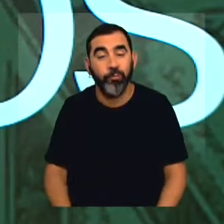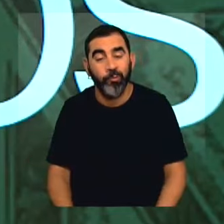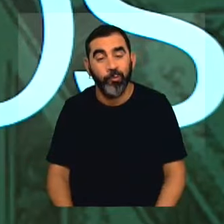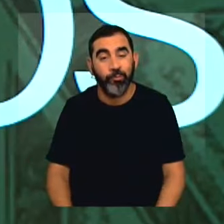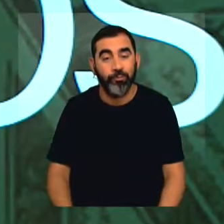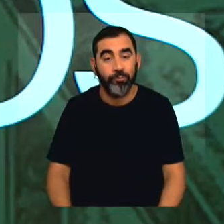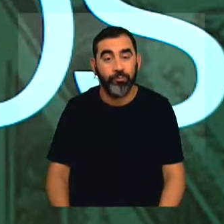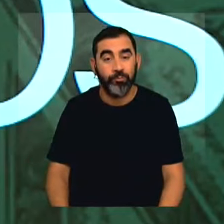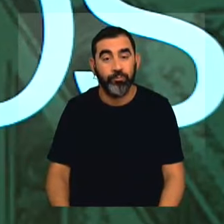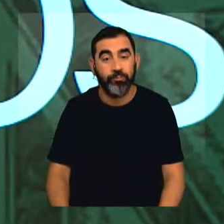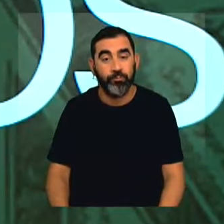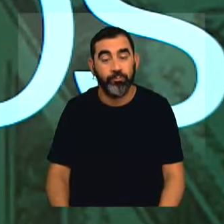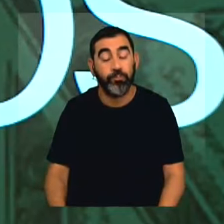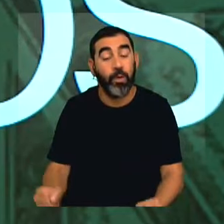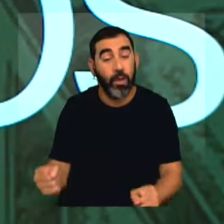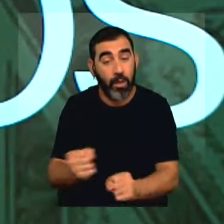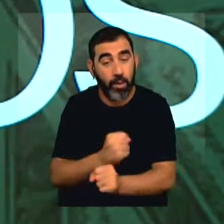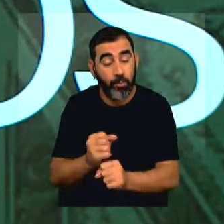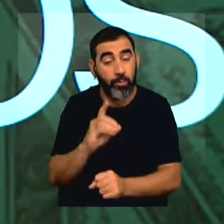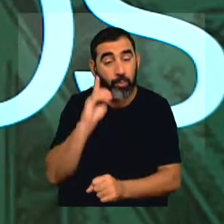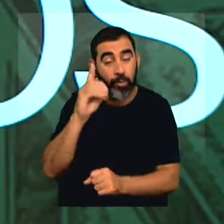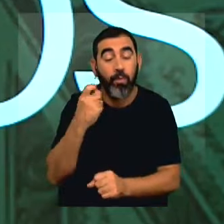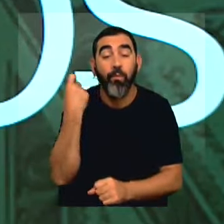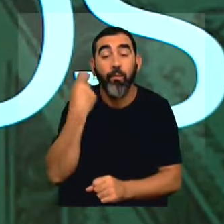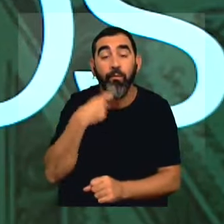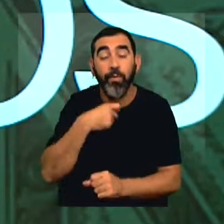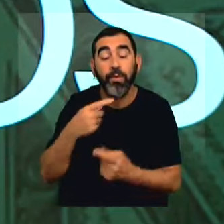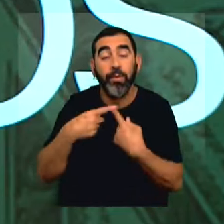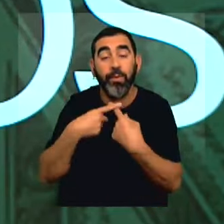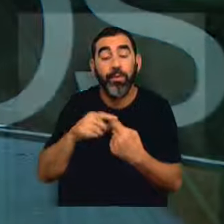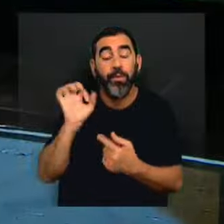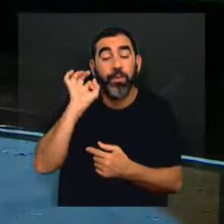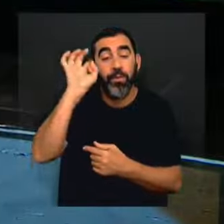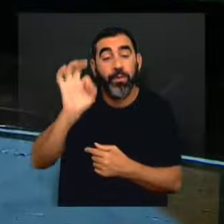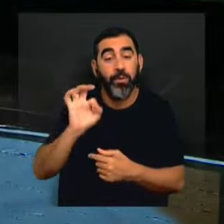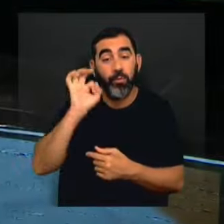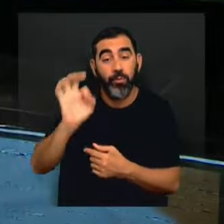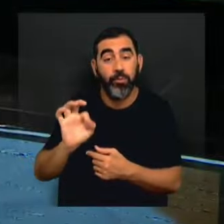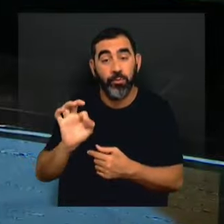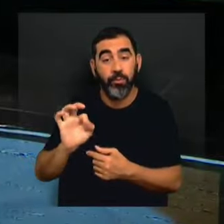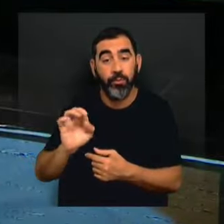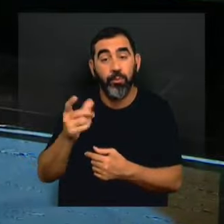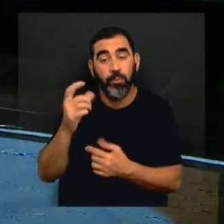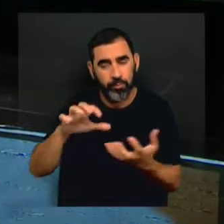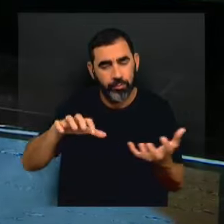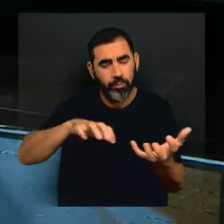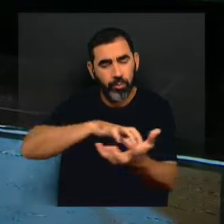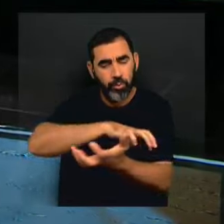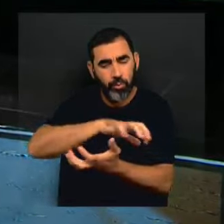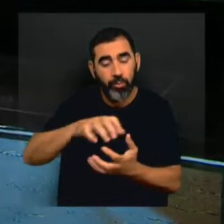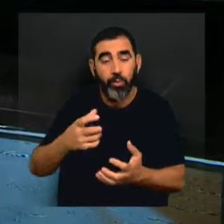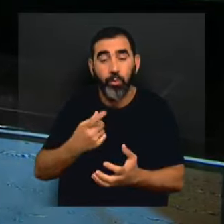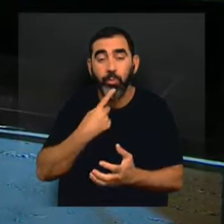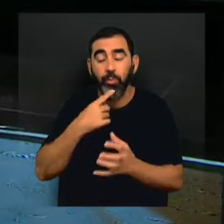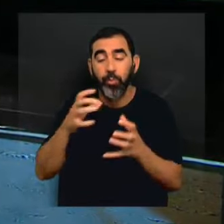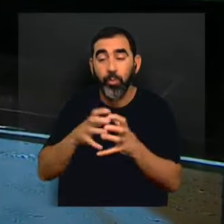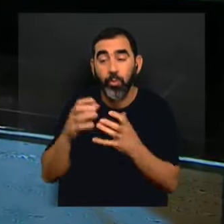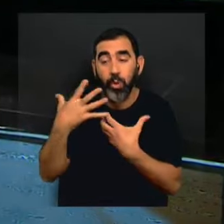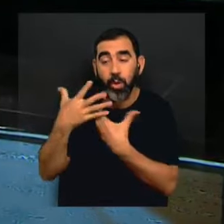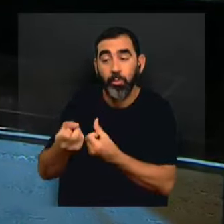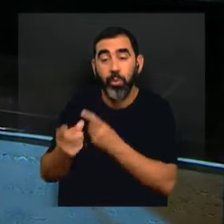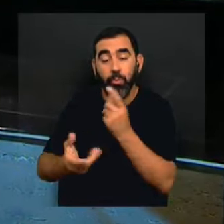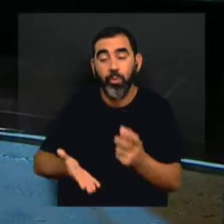parlamento nacional bueno aprobada por diputados falta el tratamiento en el senado que viene con ciertas complicaciones porque hay partidos que lo apoyan y otros que